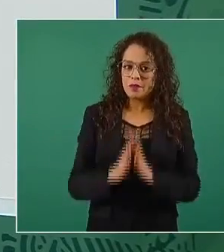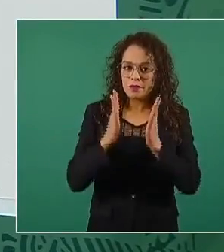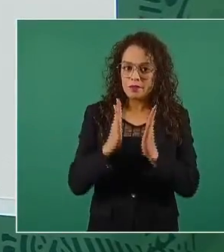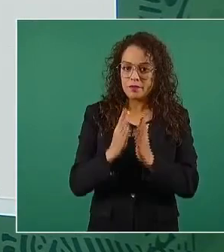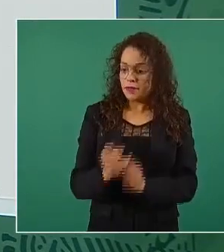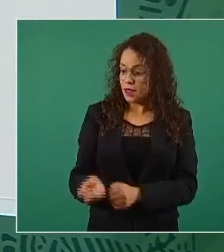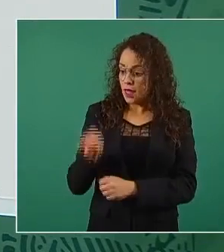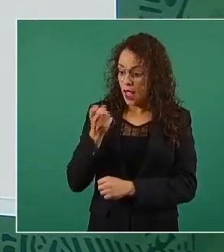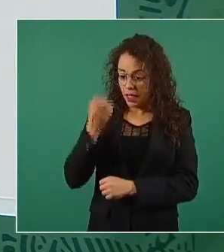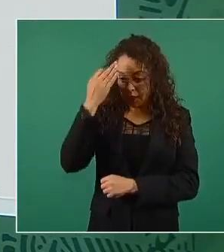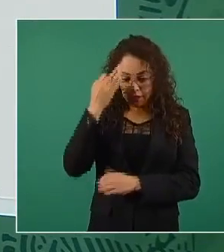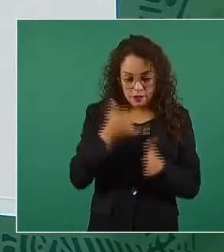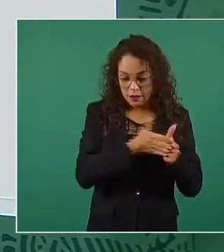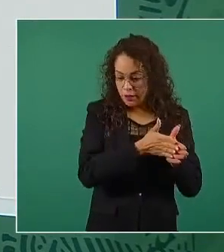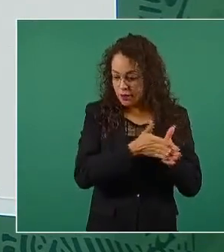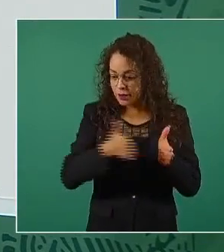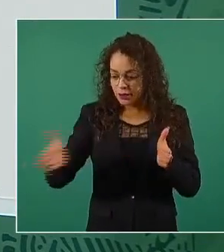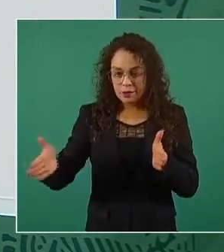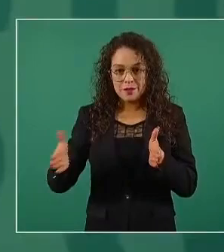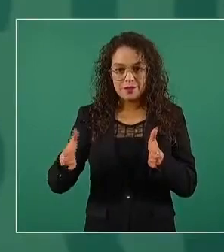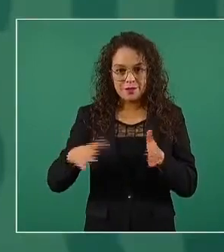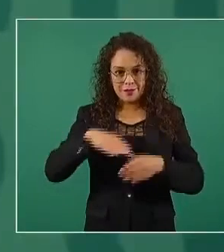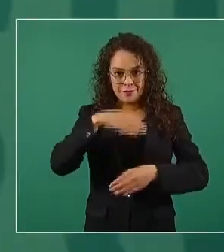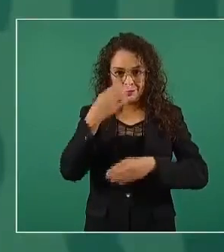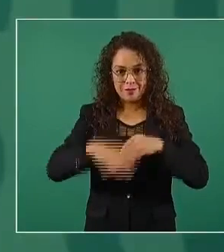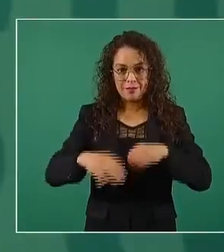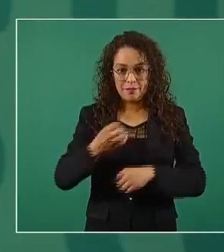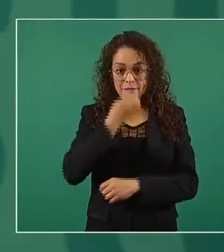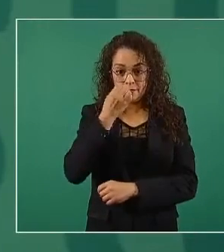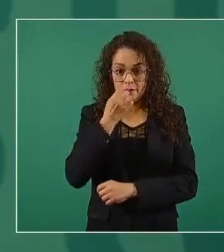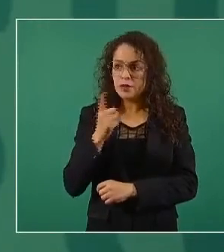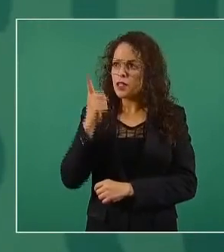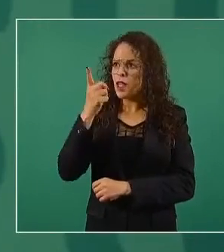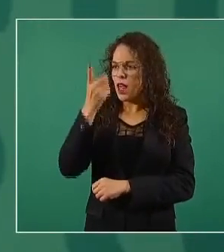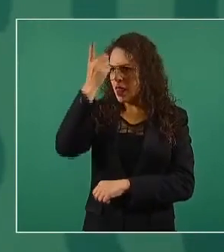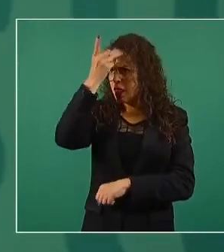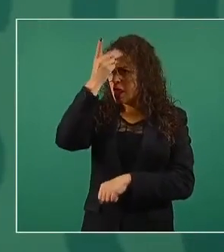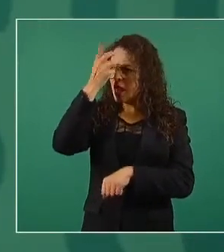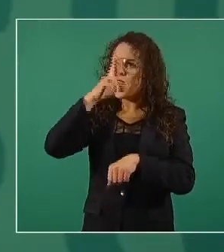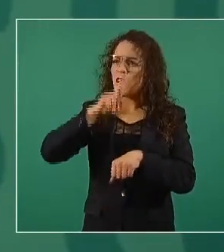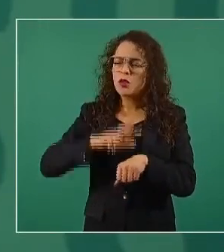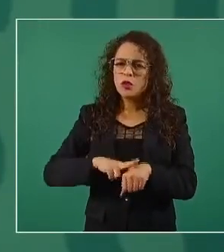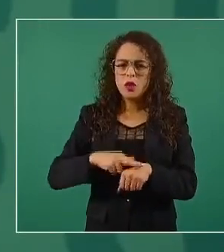el director de escuelas